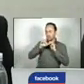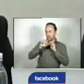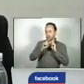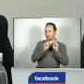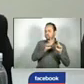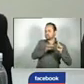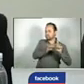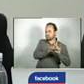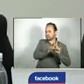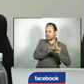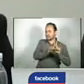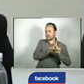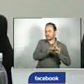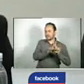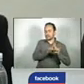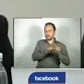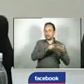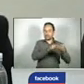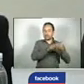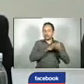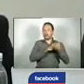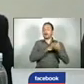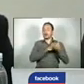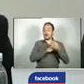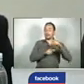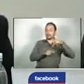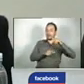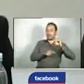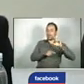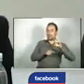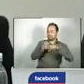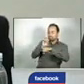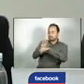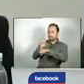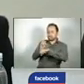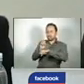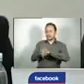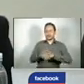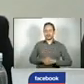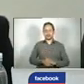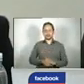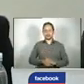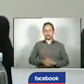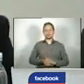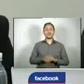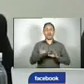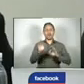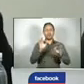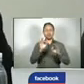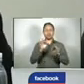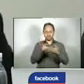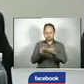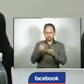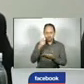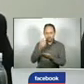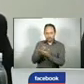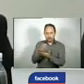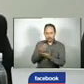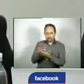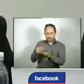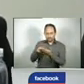Él hizo ver aquí que era uno de sus consejeros cercanos. Hay elementos probatorios que él sabía